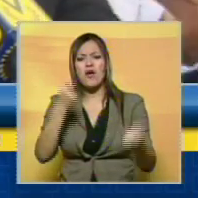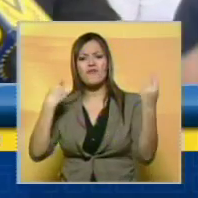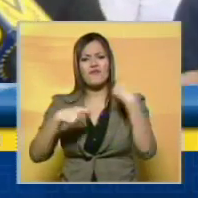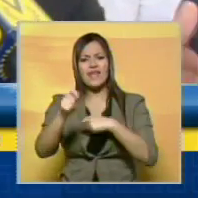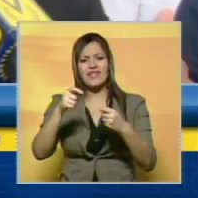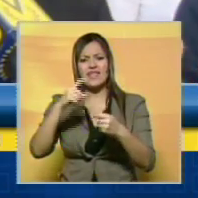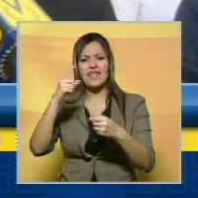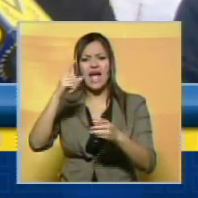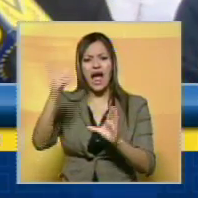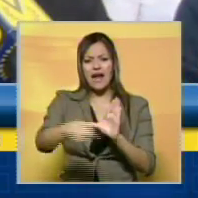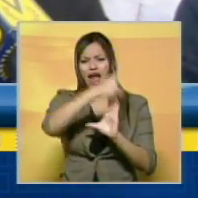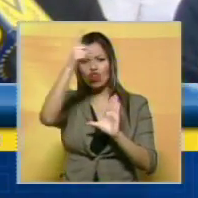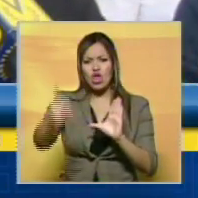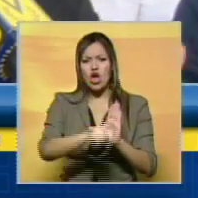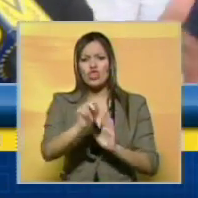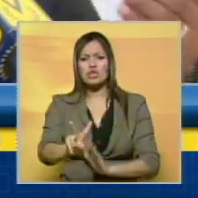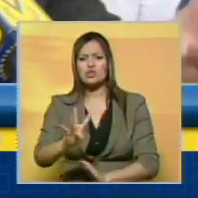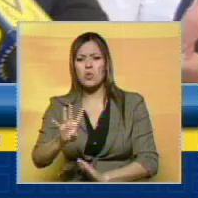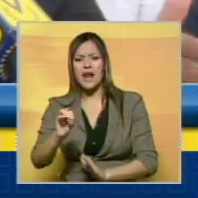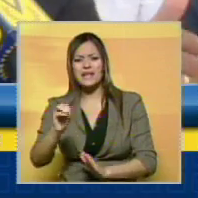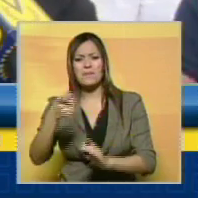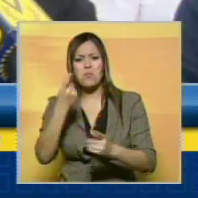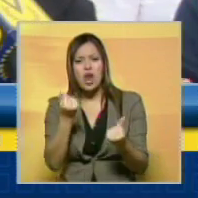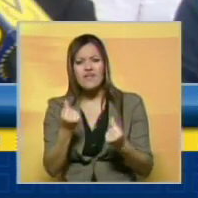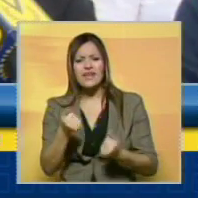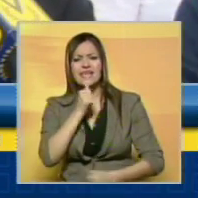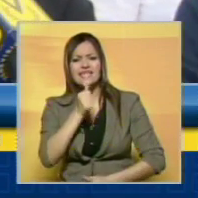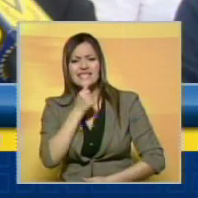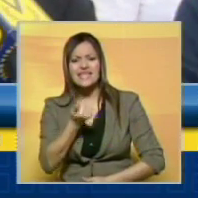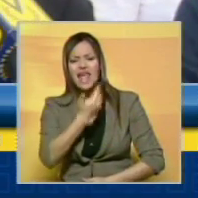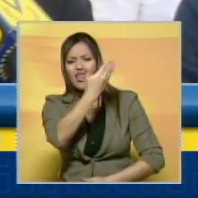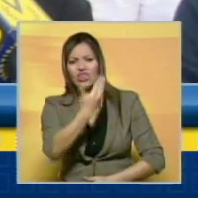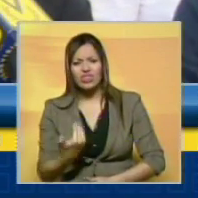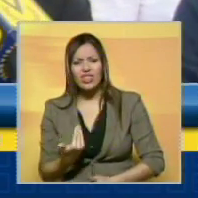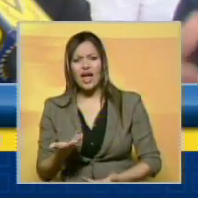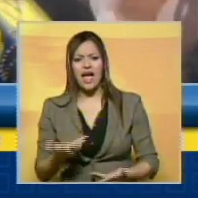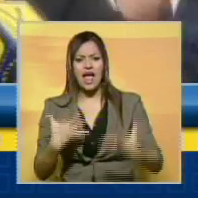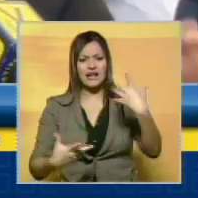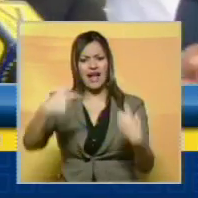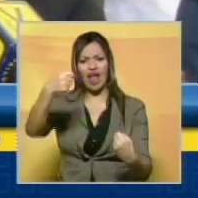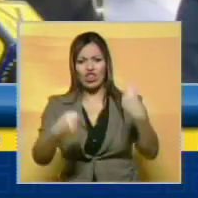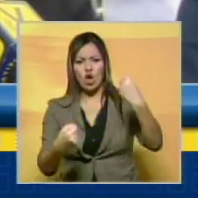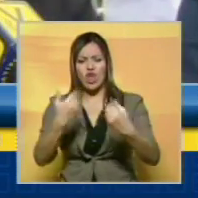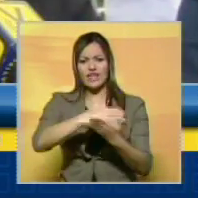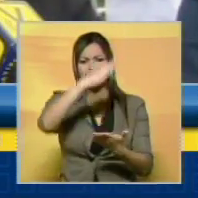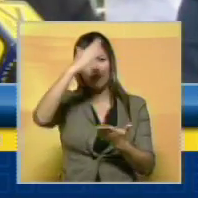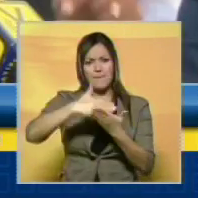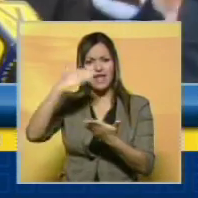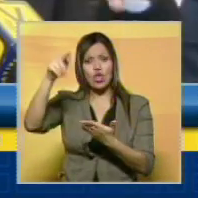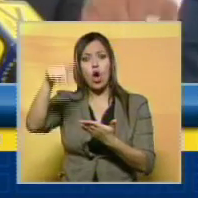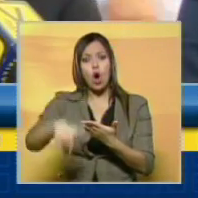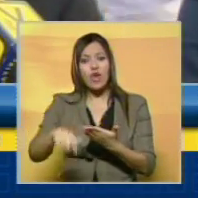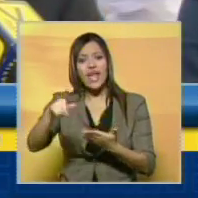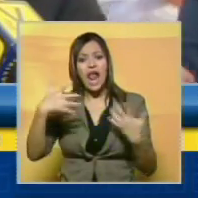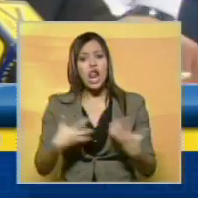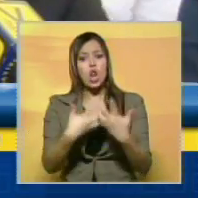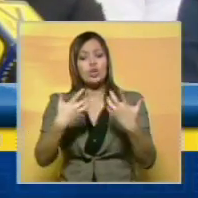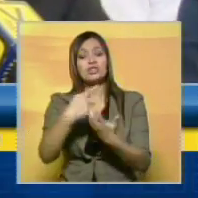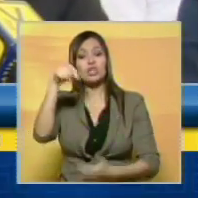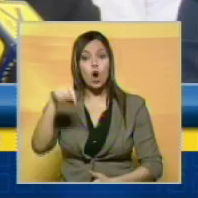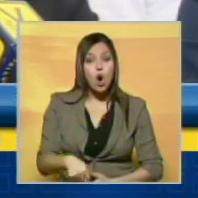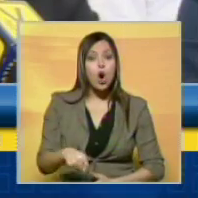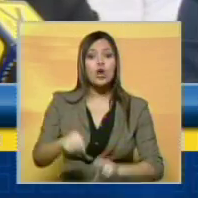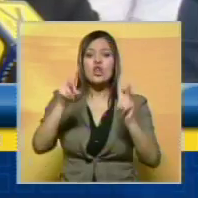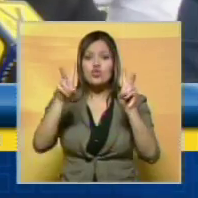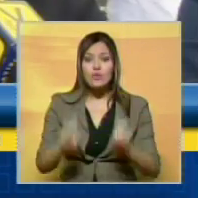cemento a 240 bolívares. ¿Quién trae la guía de esa gandola? Que a partir de hoy empieza una lucha. Hoy se enciende